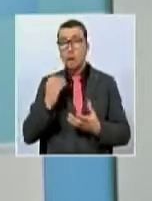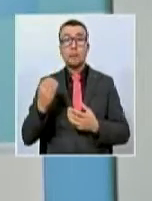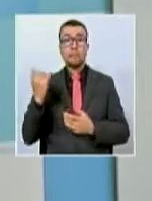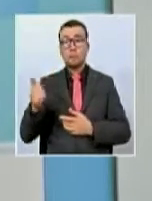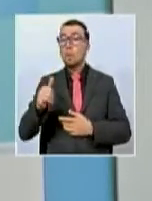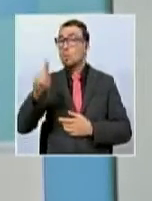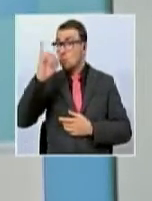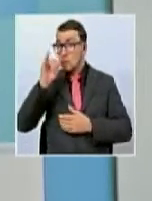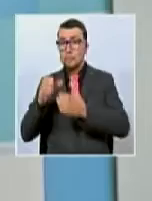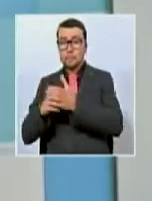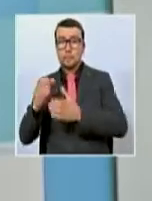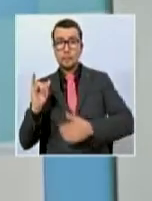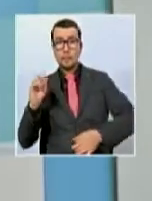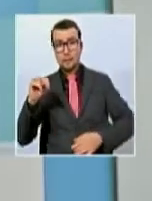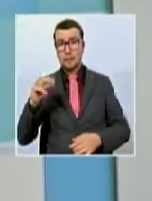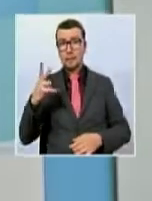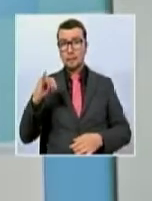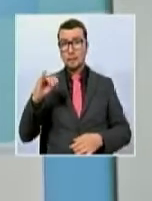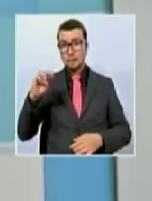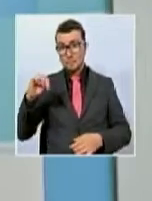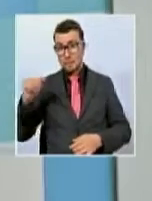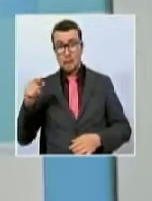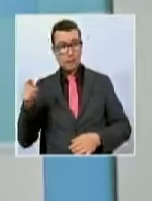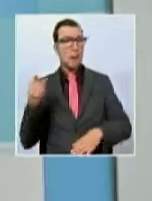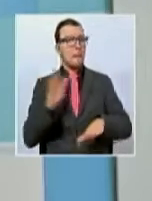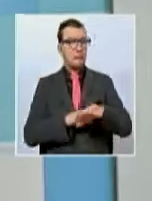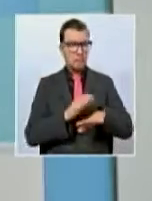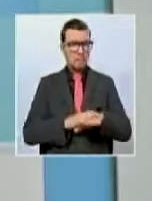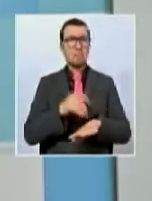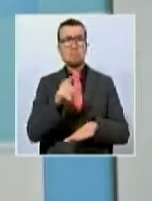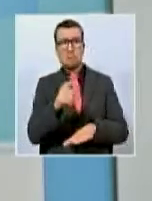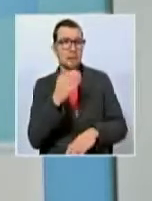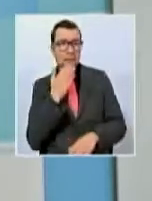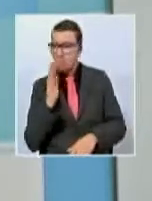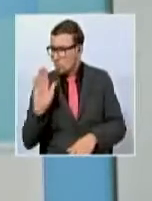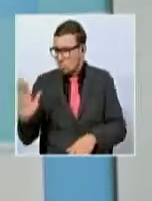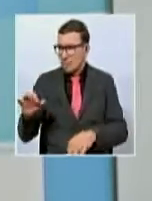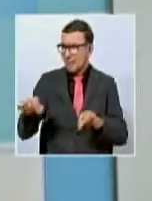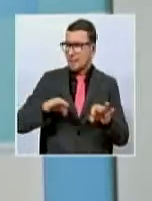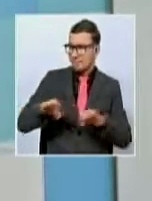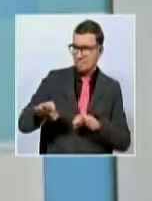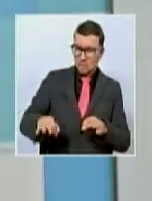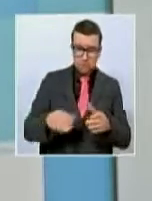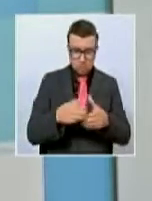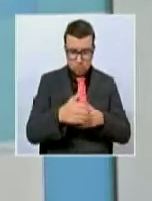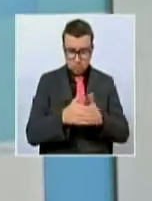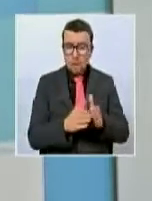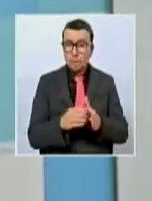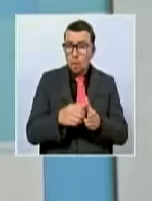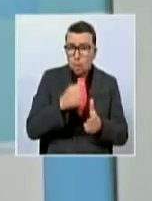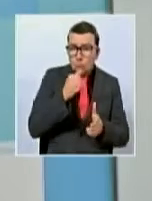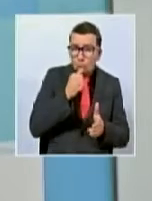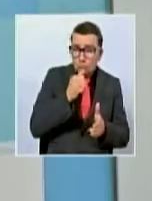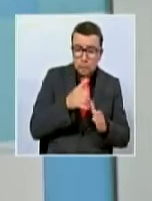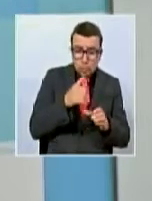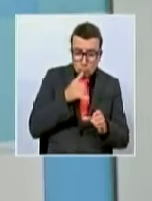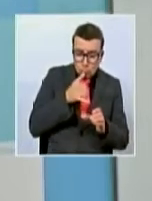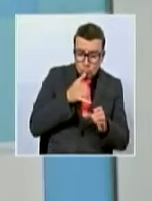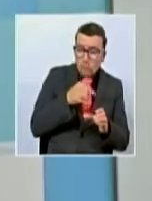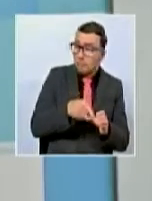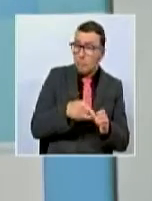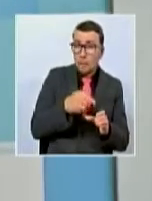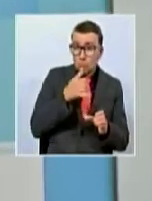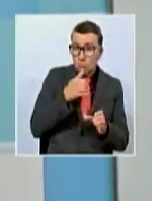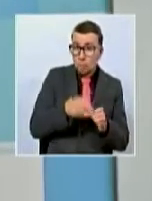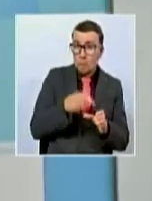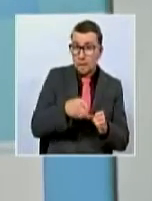que es la competente en dar estos registros sanitarios a este ejemplo, por ejemplo, que nos trae de los jugos de caja, no